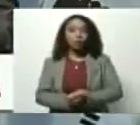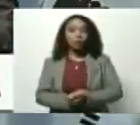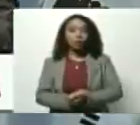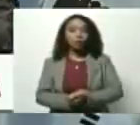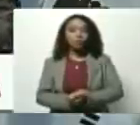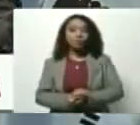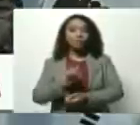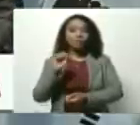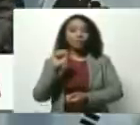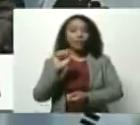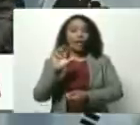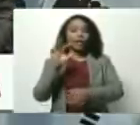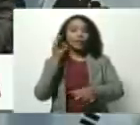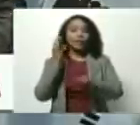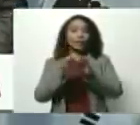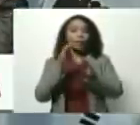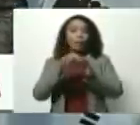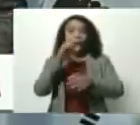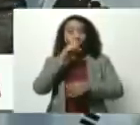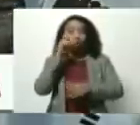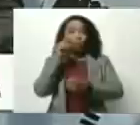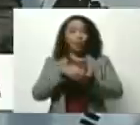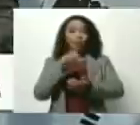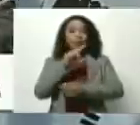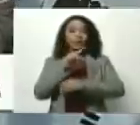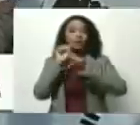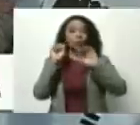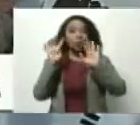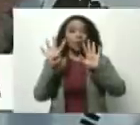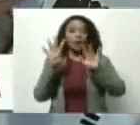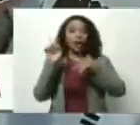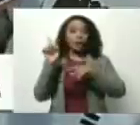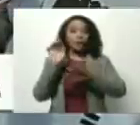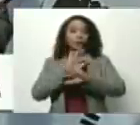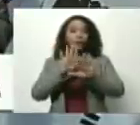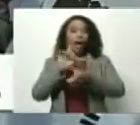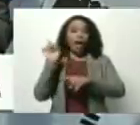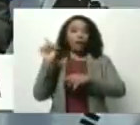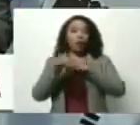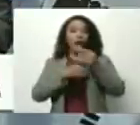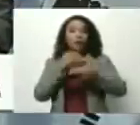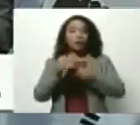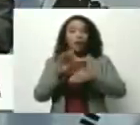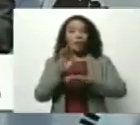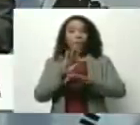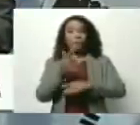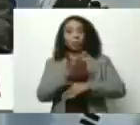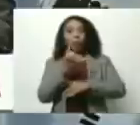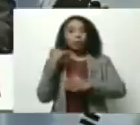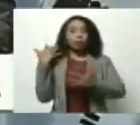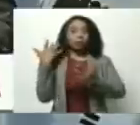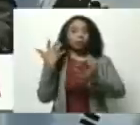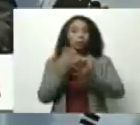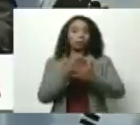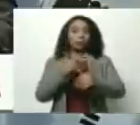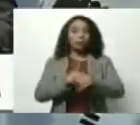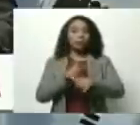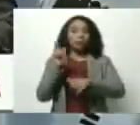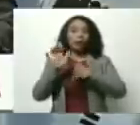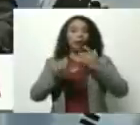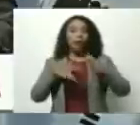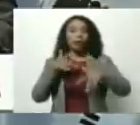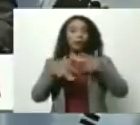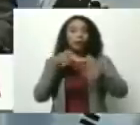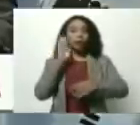inclusive en septiembre del año 2019, es decir, que ya venían desde hacía ya tiempo con estas